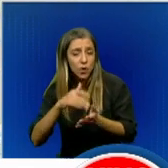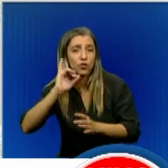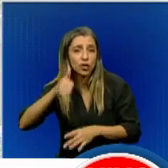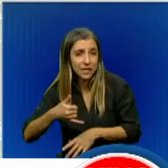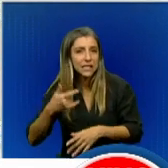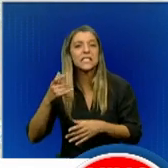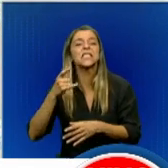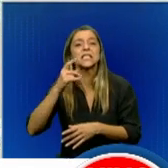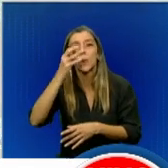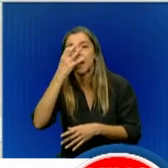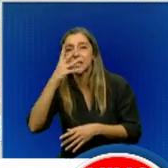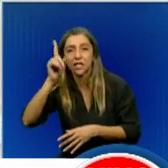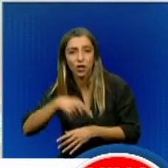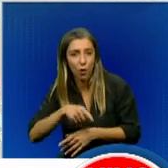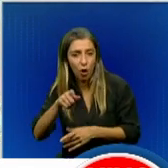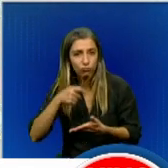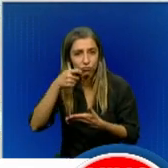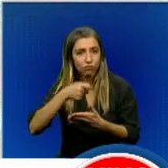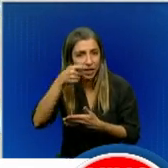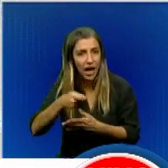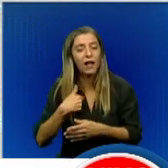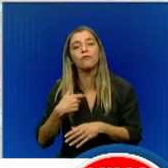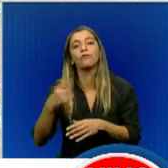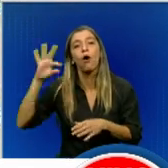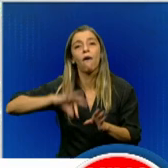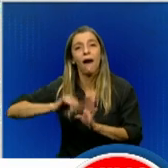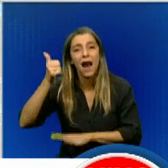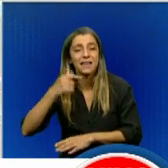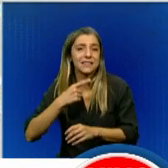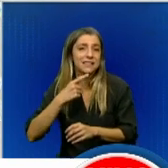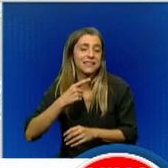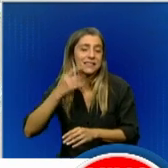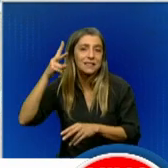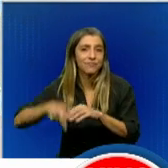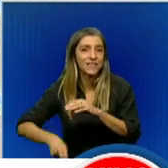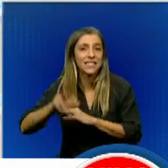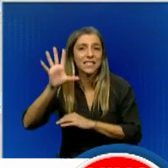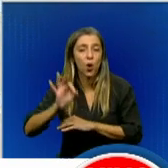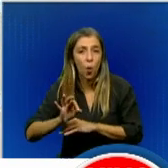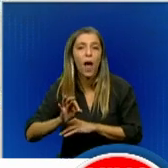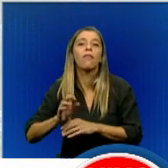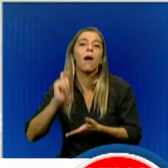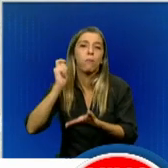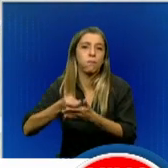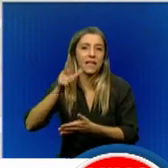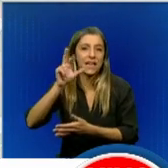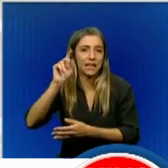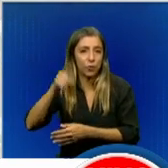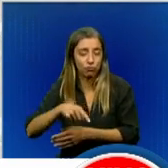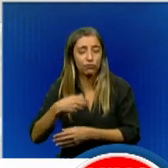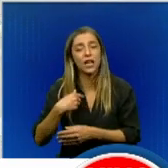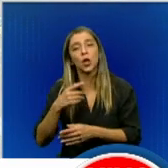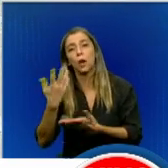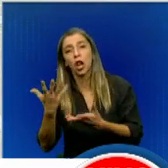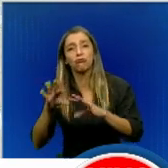25 por ciento las de ganancias medianas hasta 50 millones una alícuota del 30 y aquellas empresas pocas unas